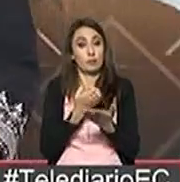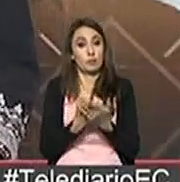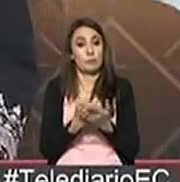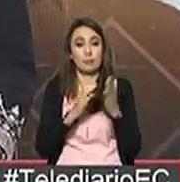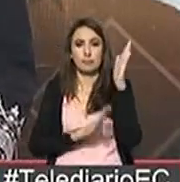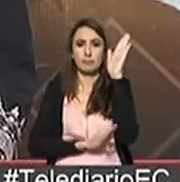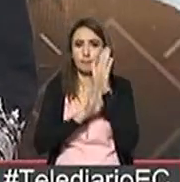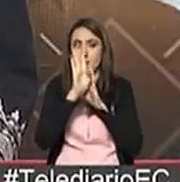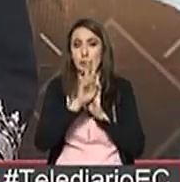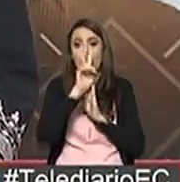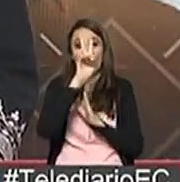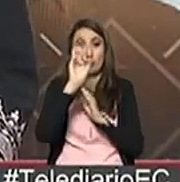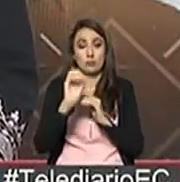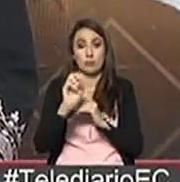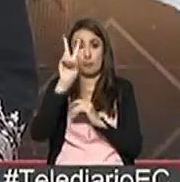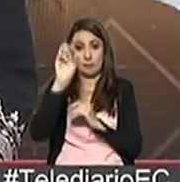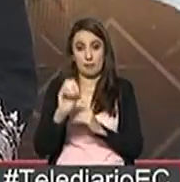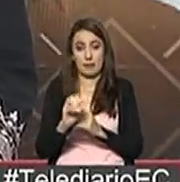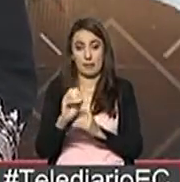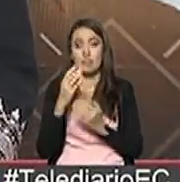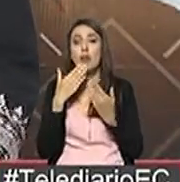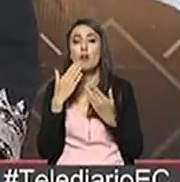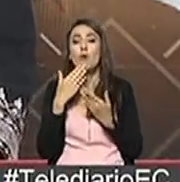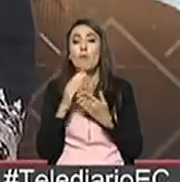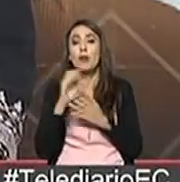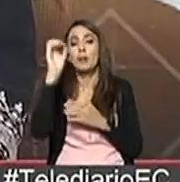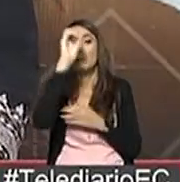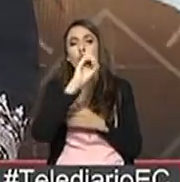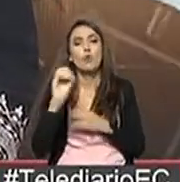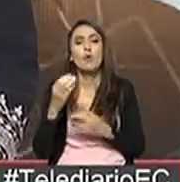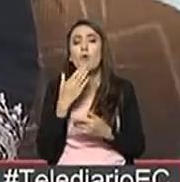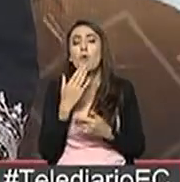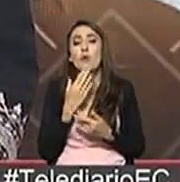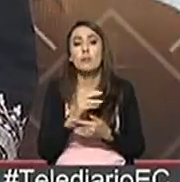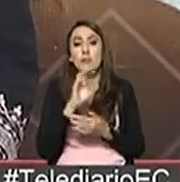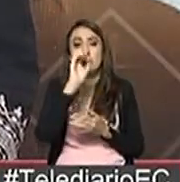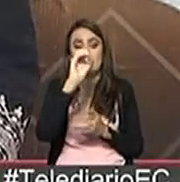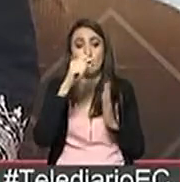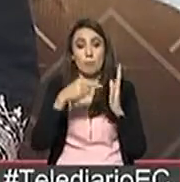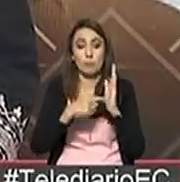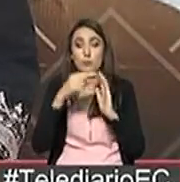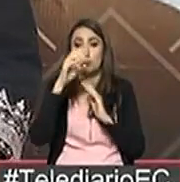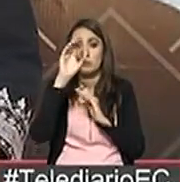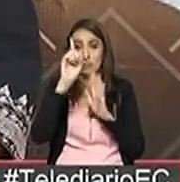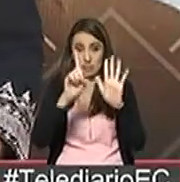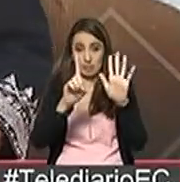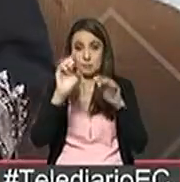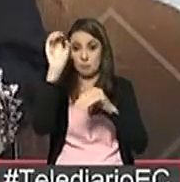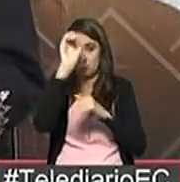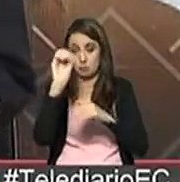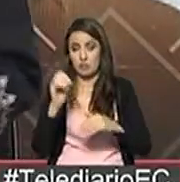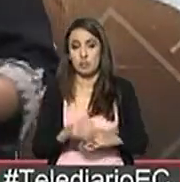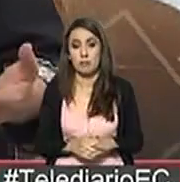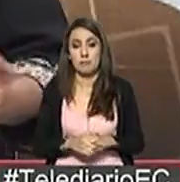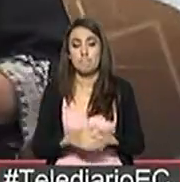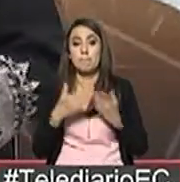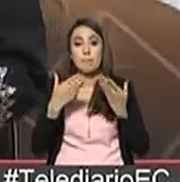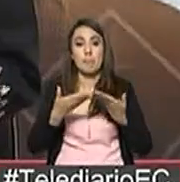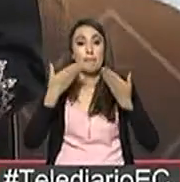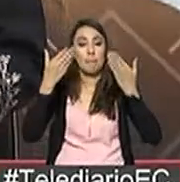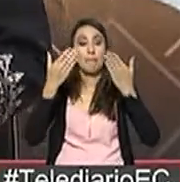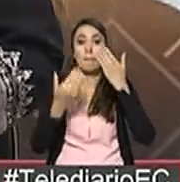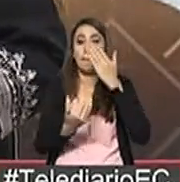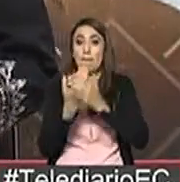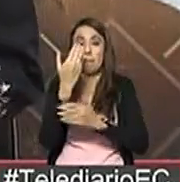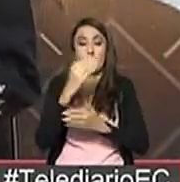crecerá en el 2020 en un 0.6% según información del Banco Central. El gobierno prevé con la nueva